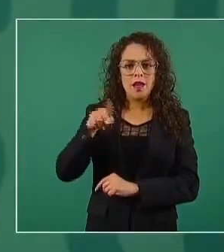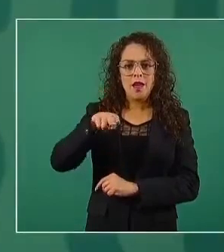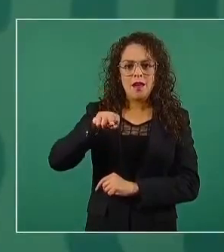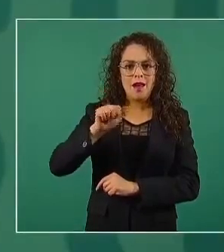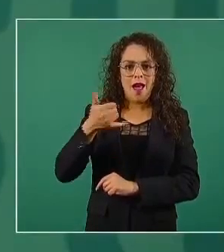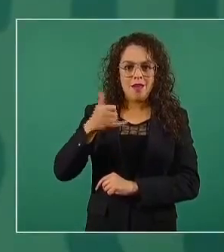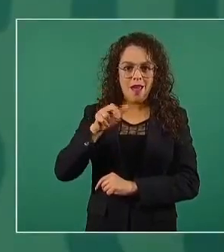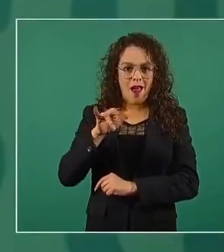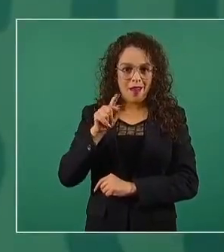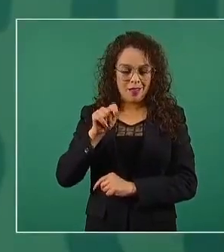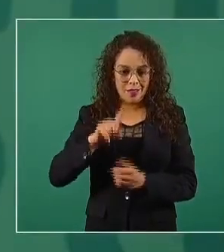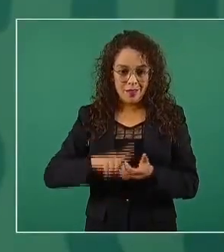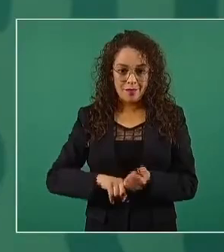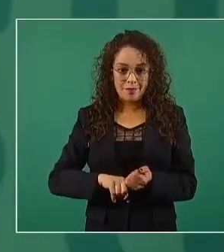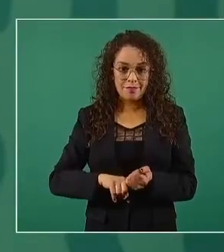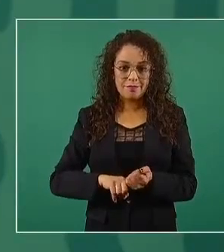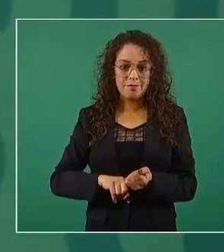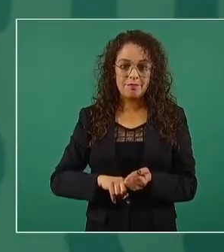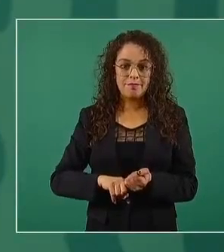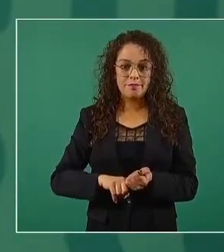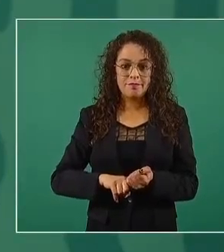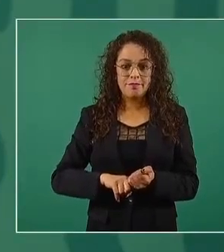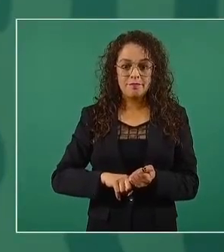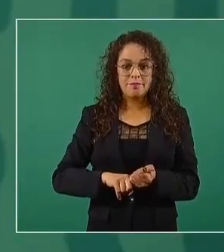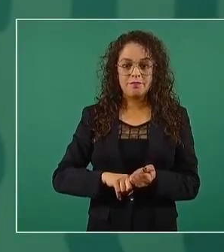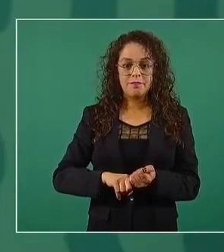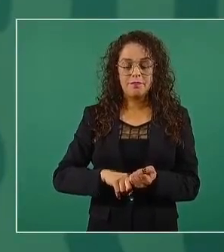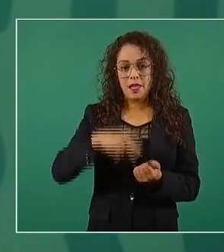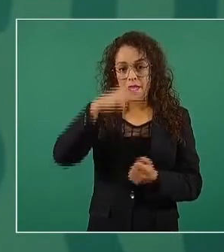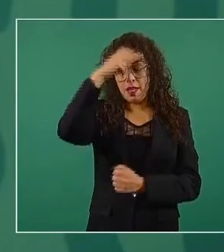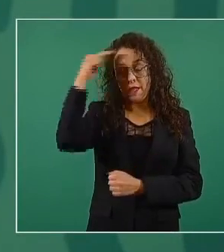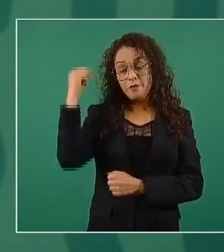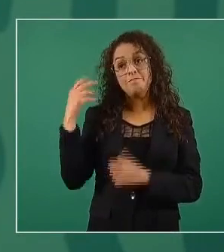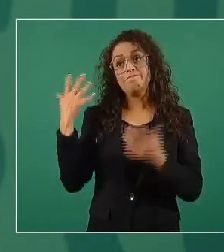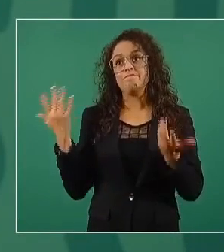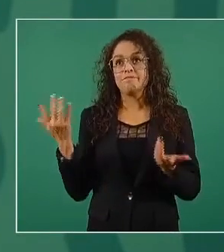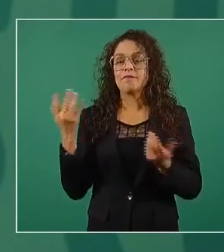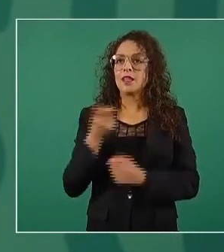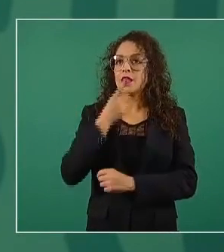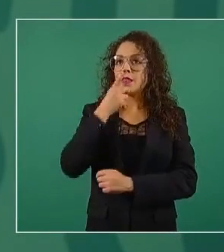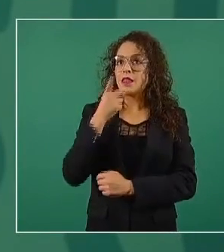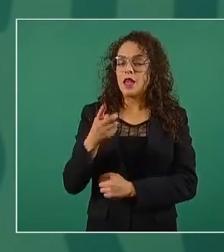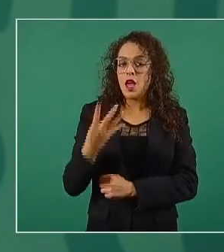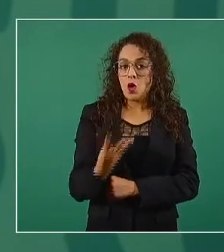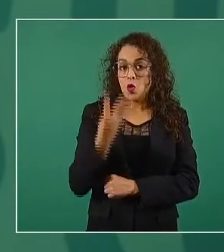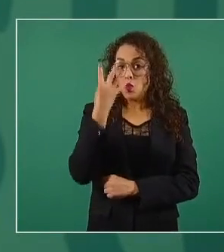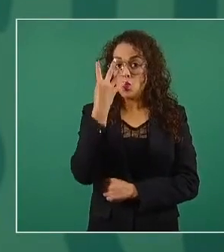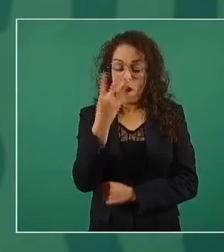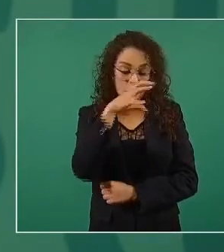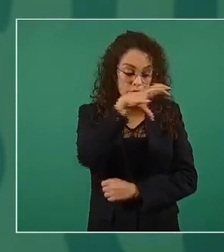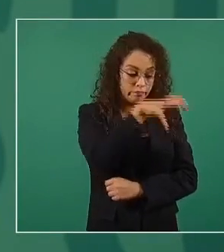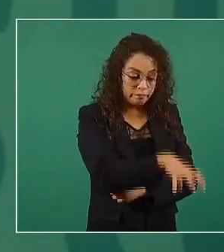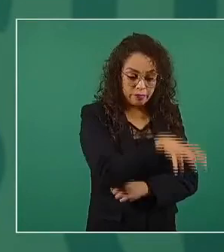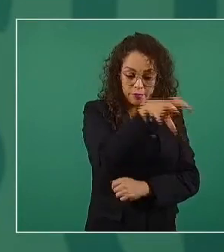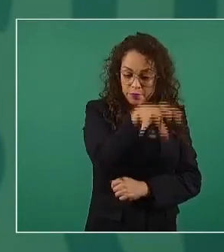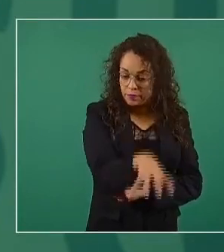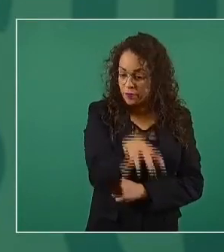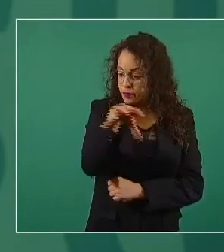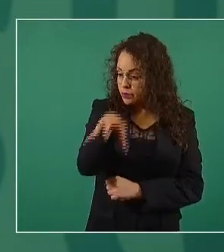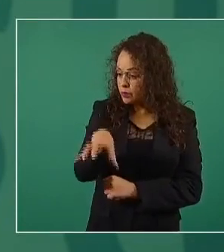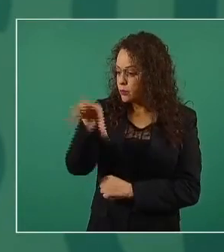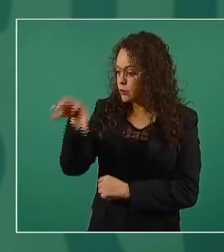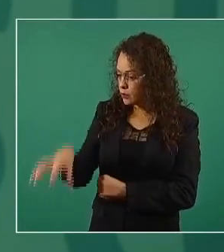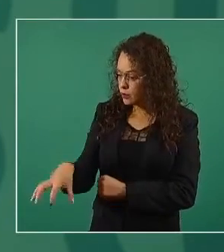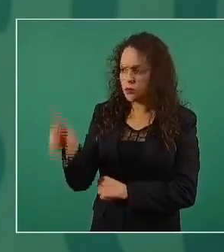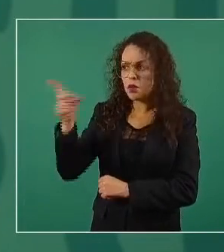con entusiasmo que en sus 4 secciones, regiones, todos sus